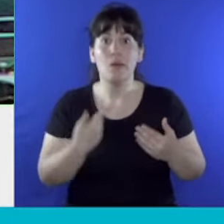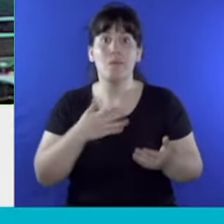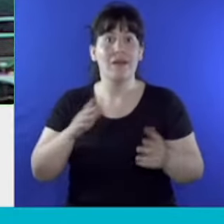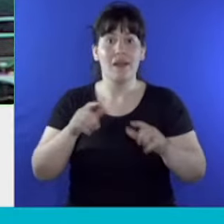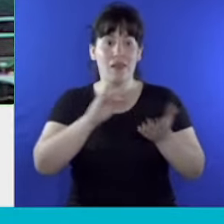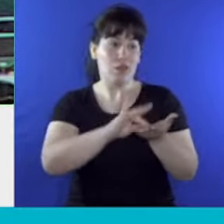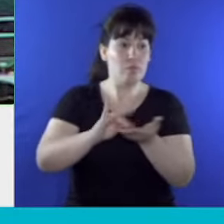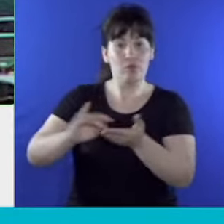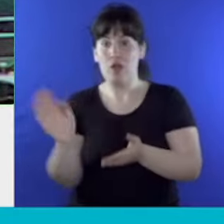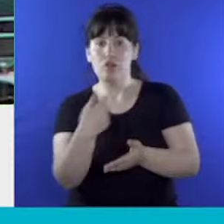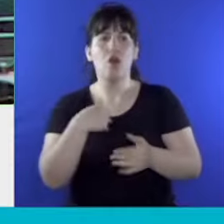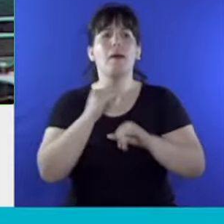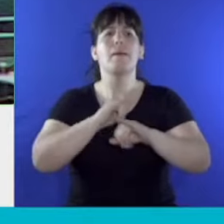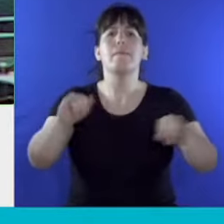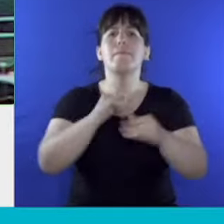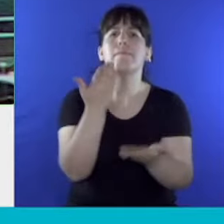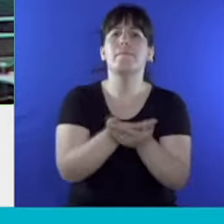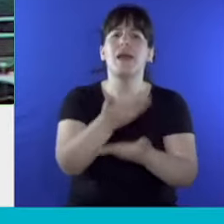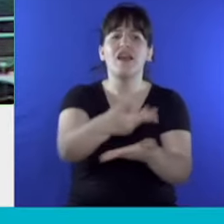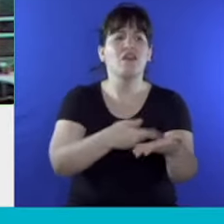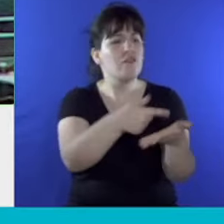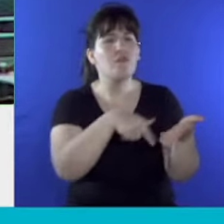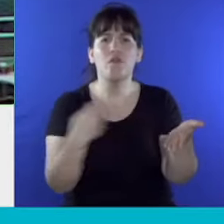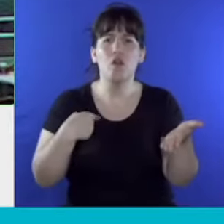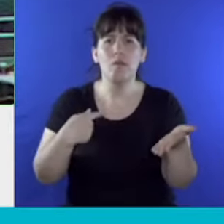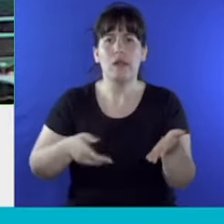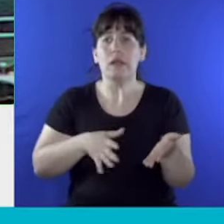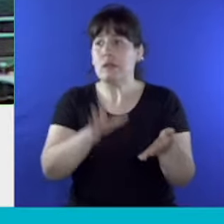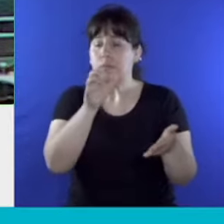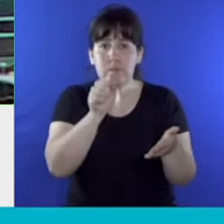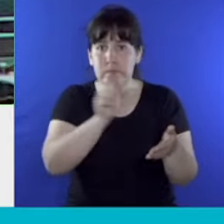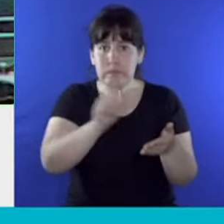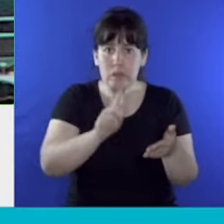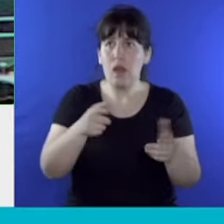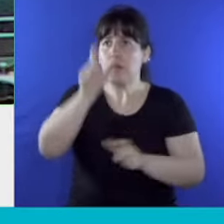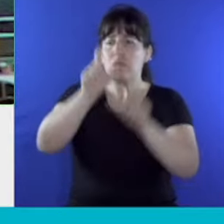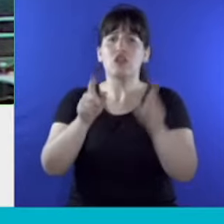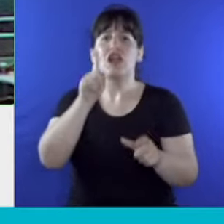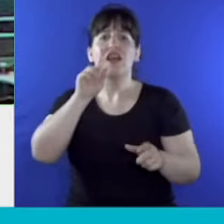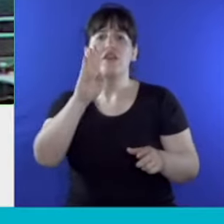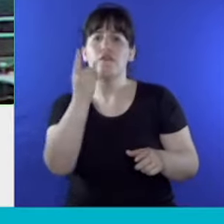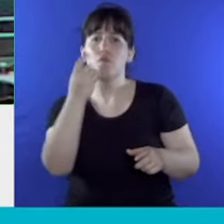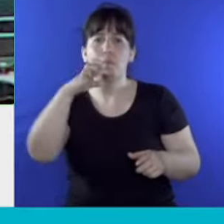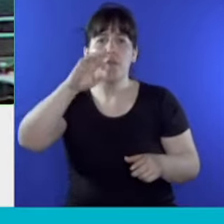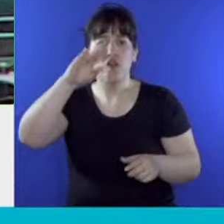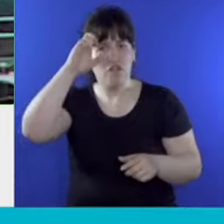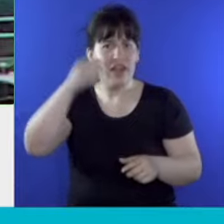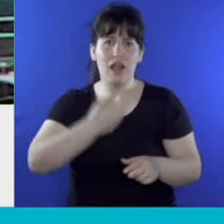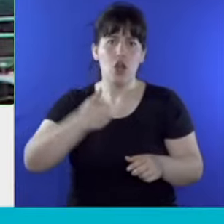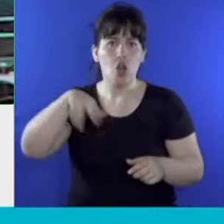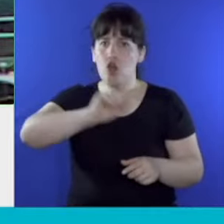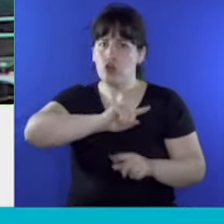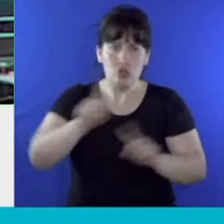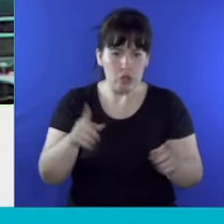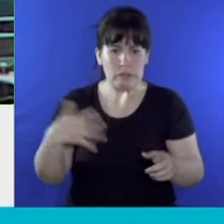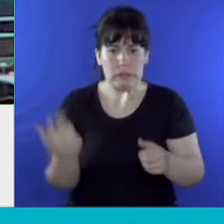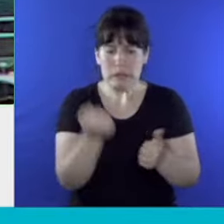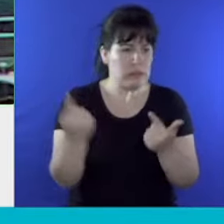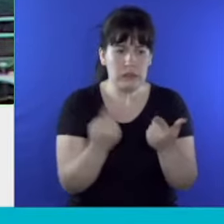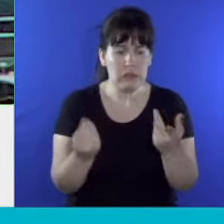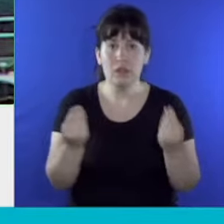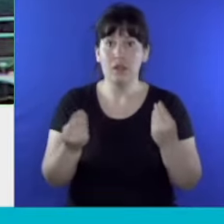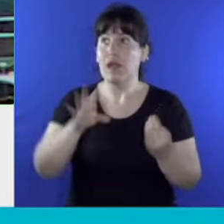van a decir, no se llega con los medicamentos, hay gente que no consigue el ibuprofeno y queremos que el gobierno de la provincia